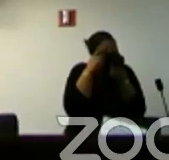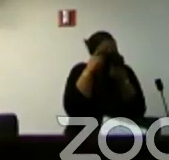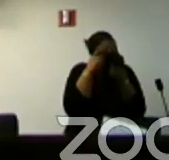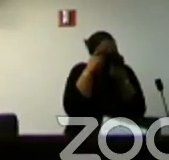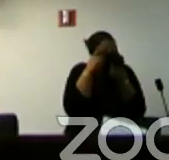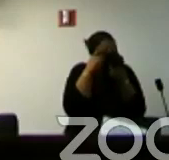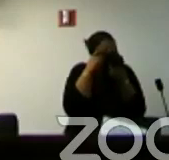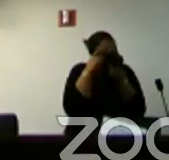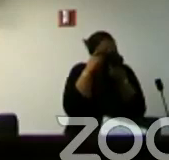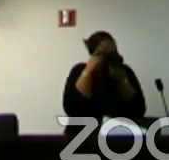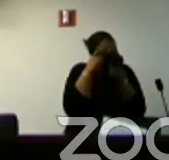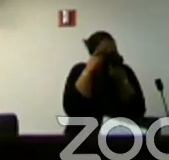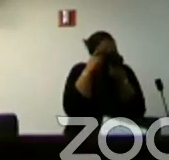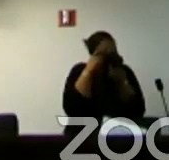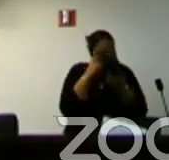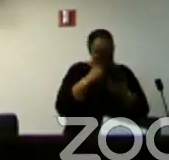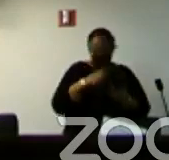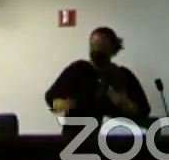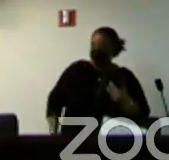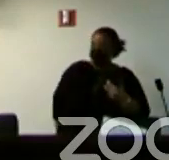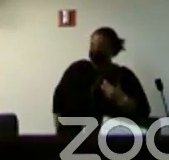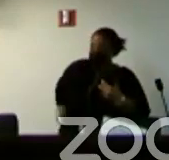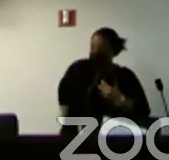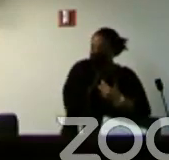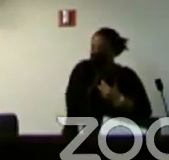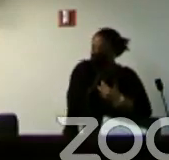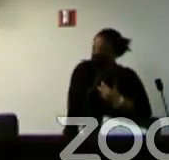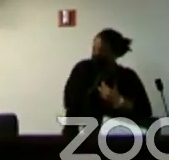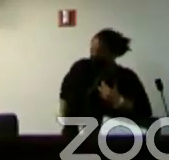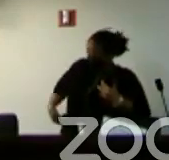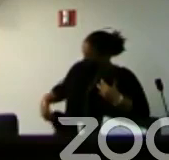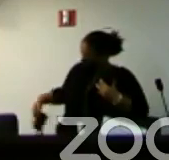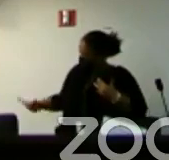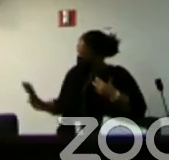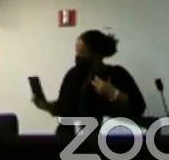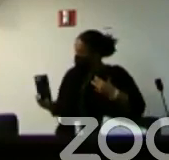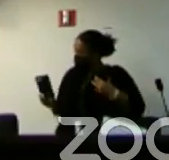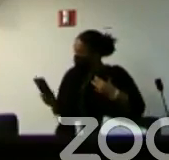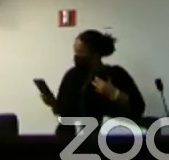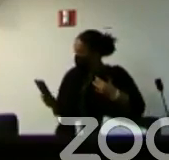Pueden buscar con calma porque no tengo prisa porque necesito toda la información.